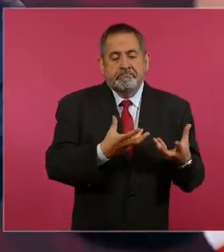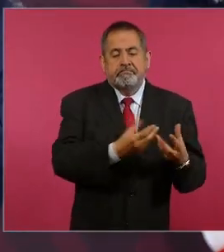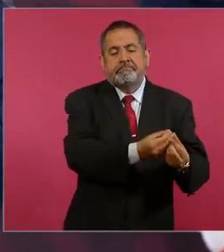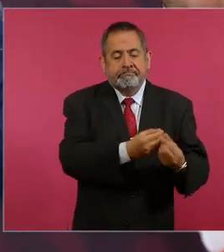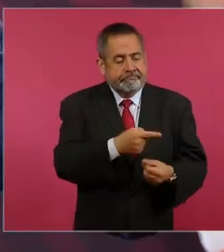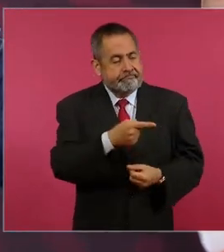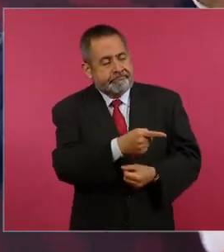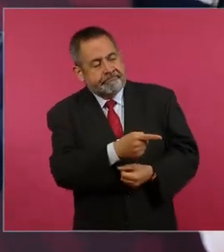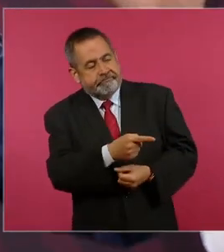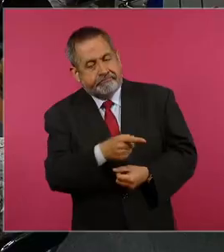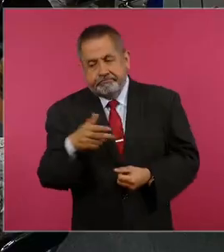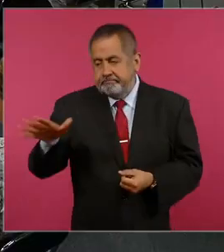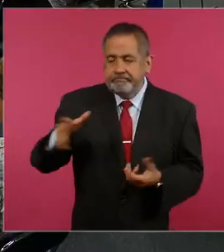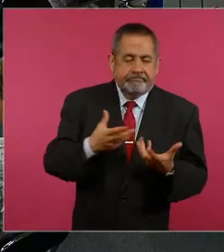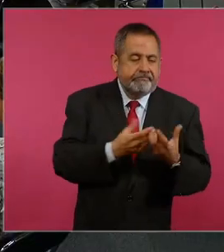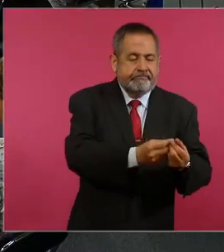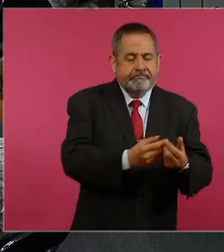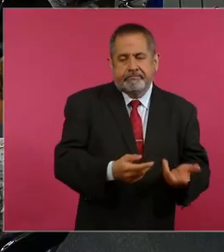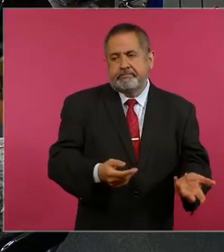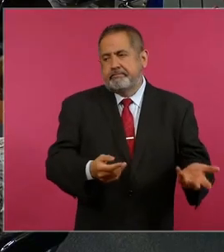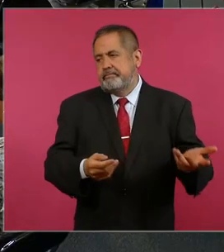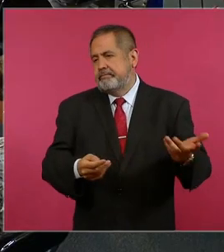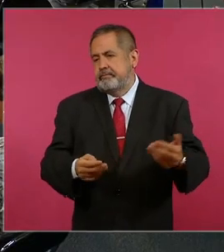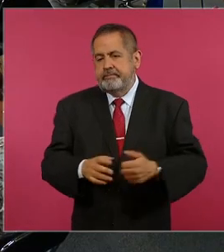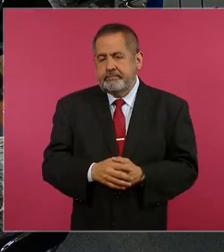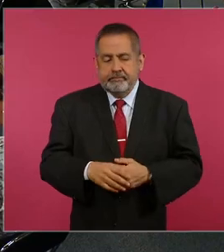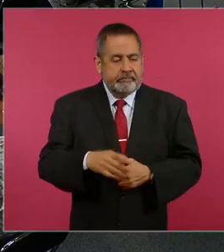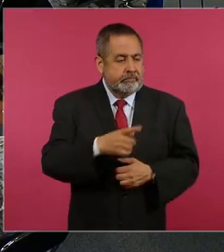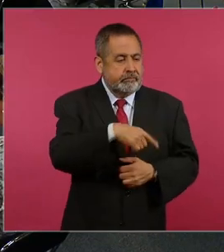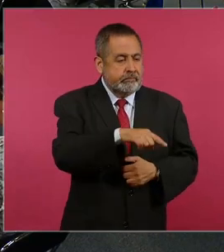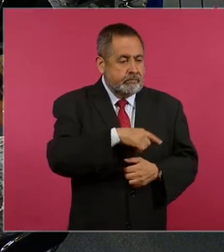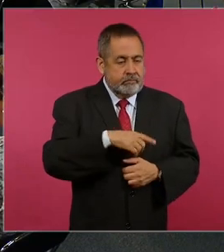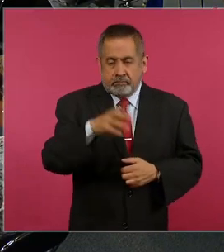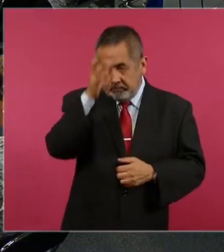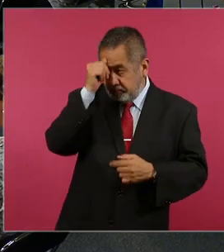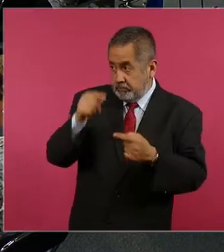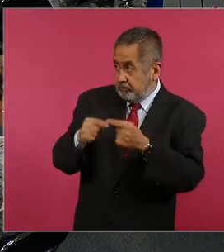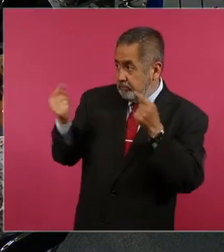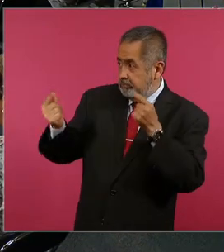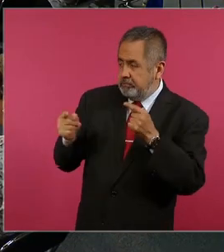o de quienes no coinciden con nosotros,